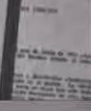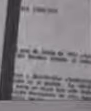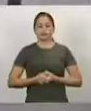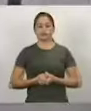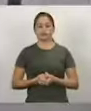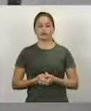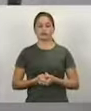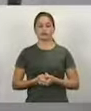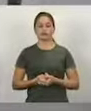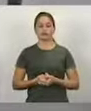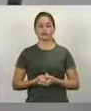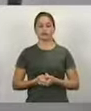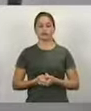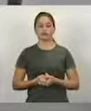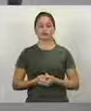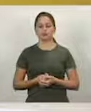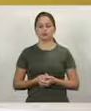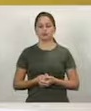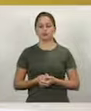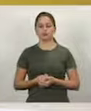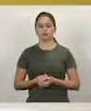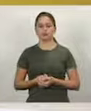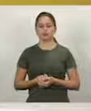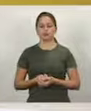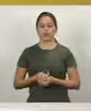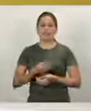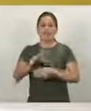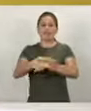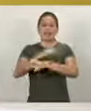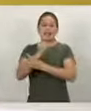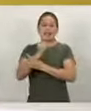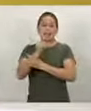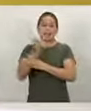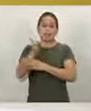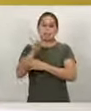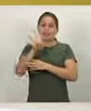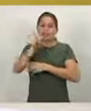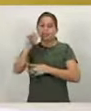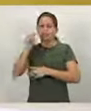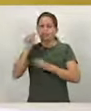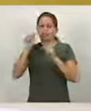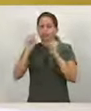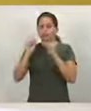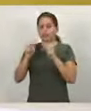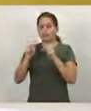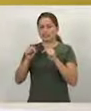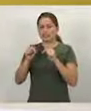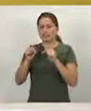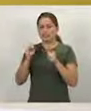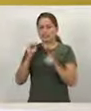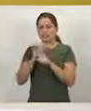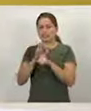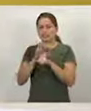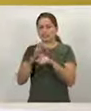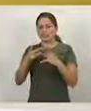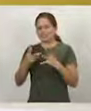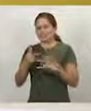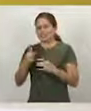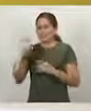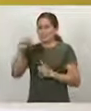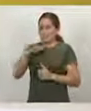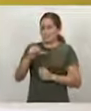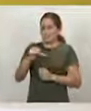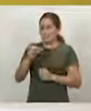clandestina. La prisión se convirtió en fragua y en escuela.